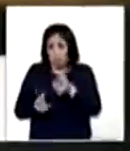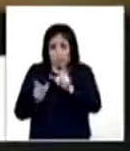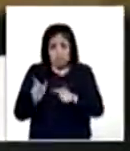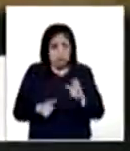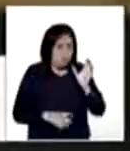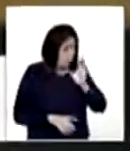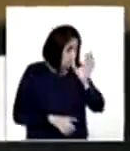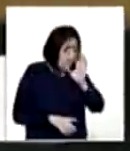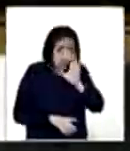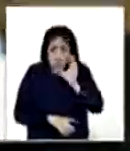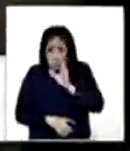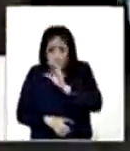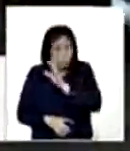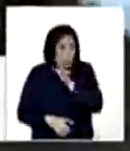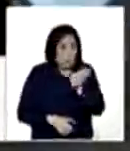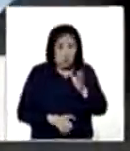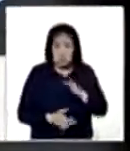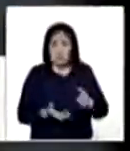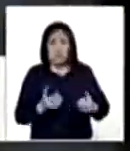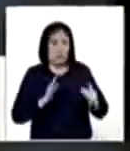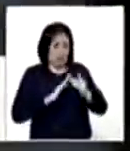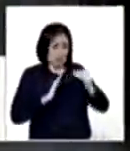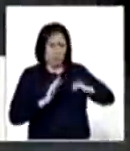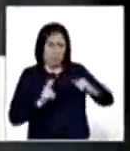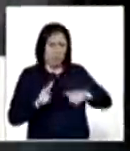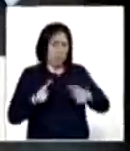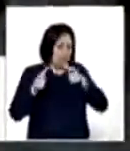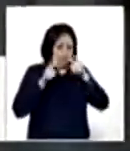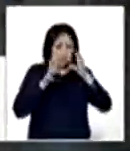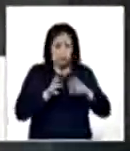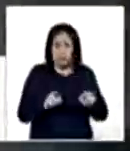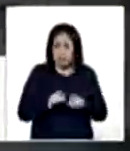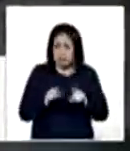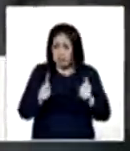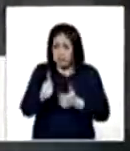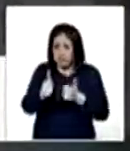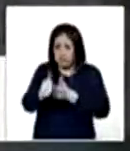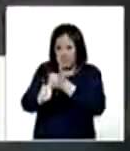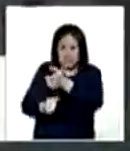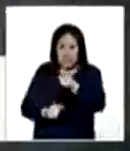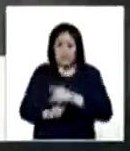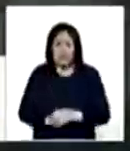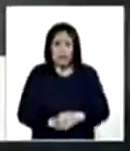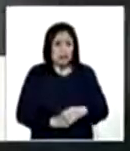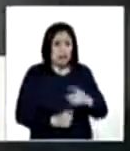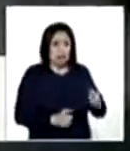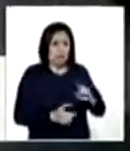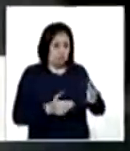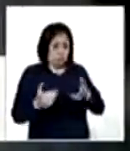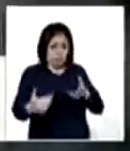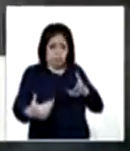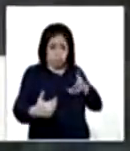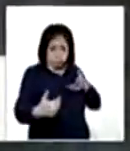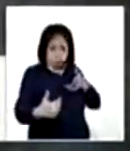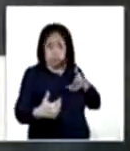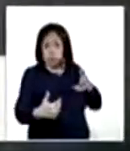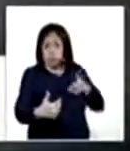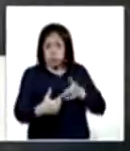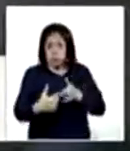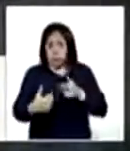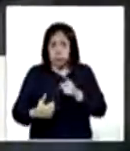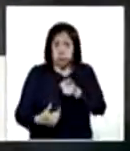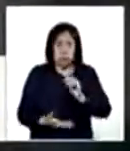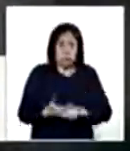allá. El serenazgo de este distrito también está en la persecución. Van a entrar en contra del sentido del tráfico porque